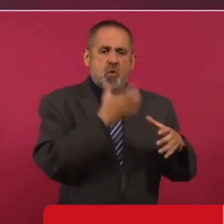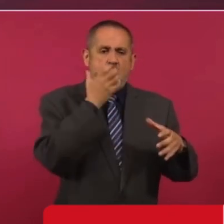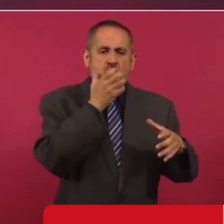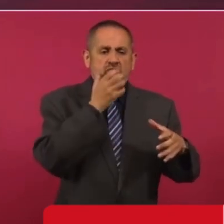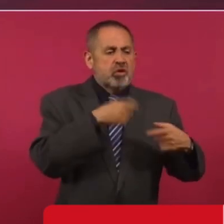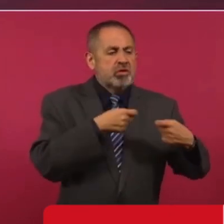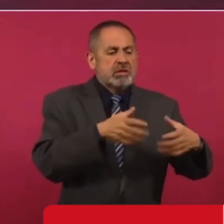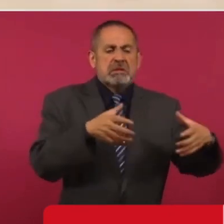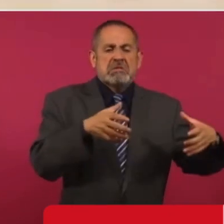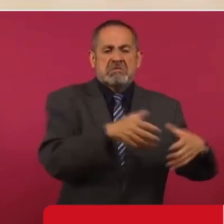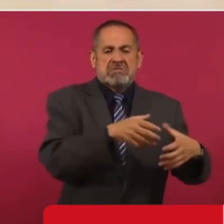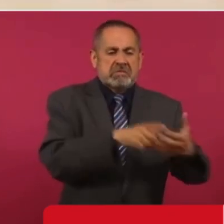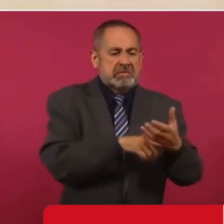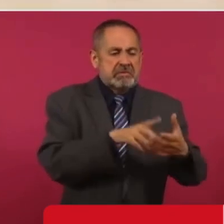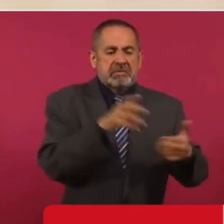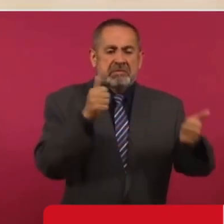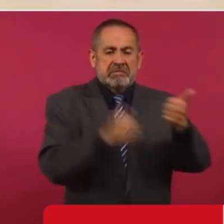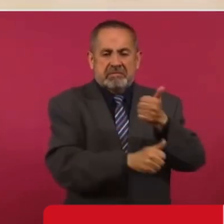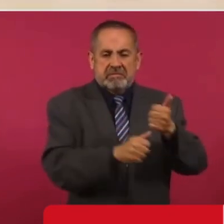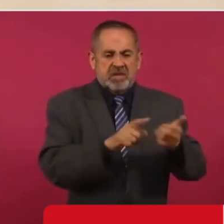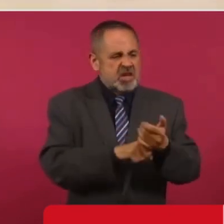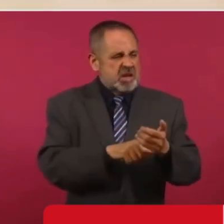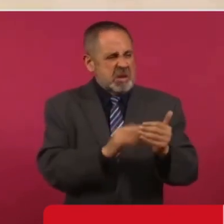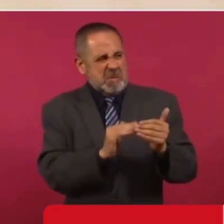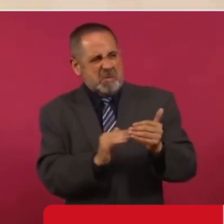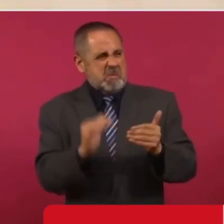conservador, del supremo poder